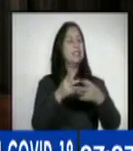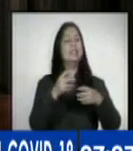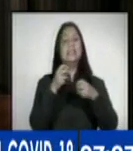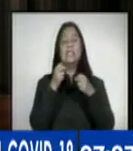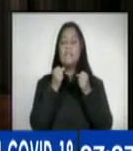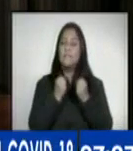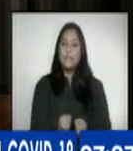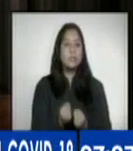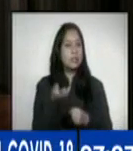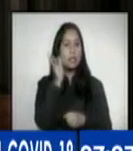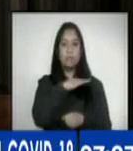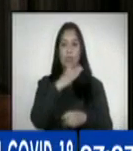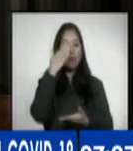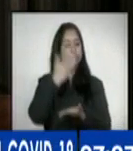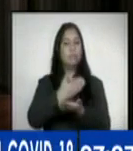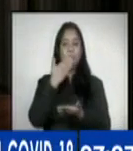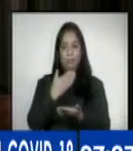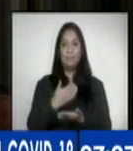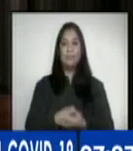poder detener.